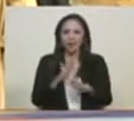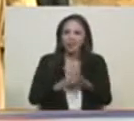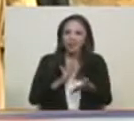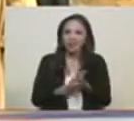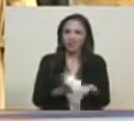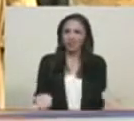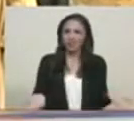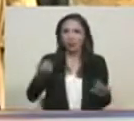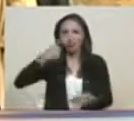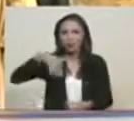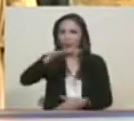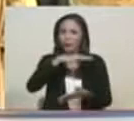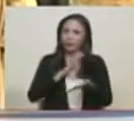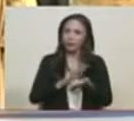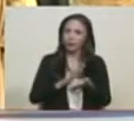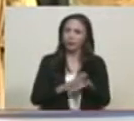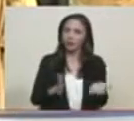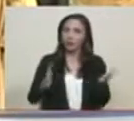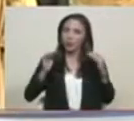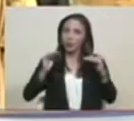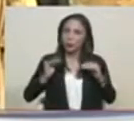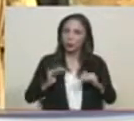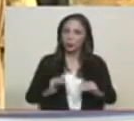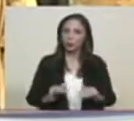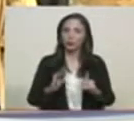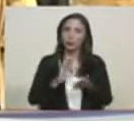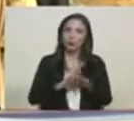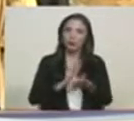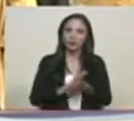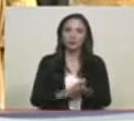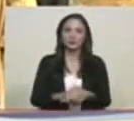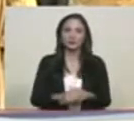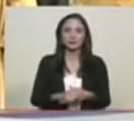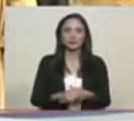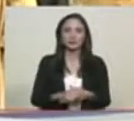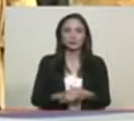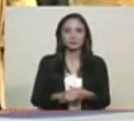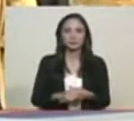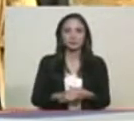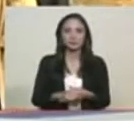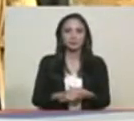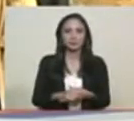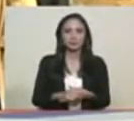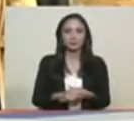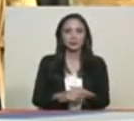calma y cordura todo va a salir bien